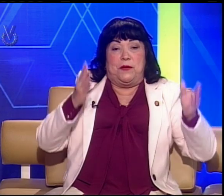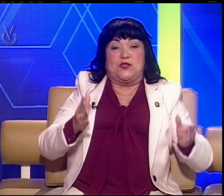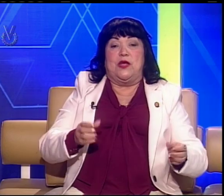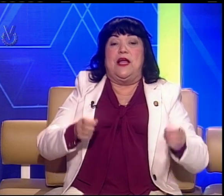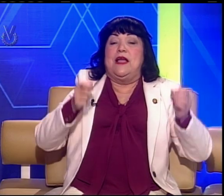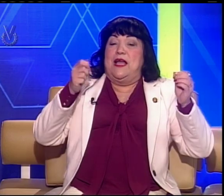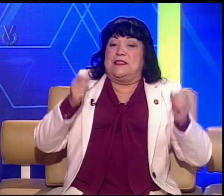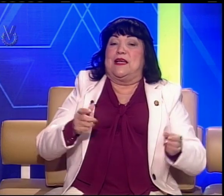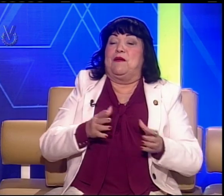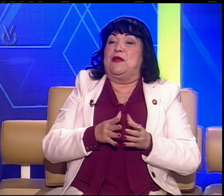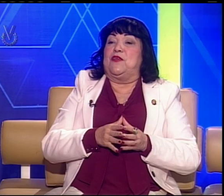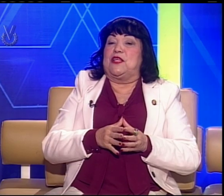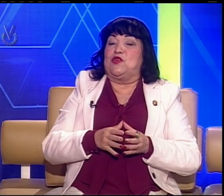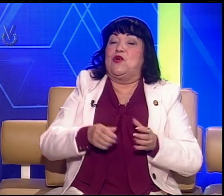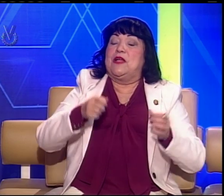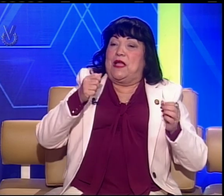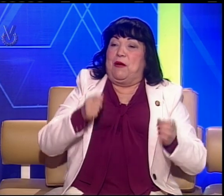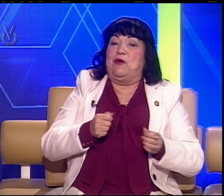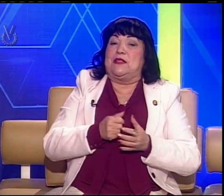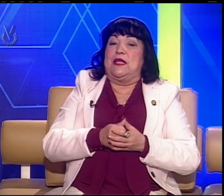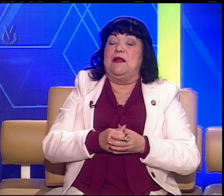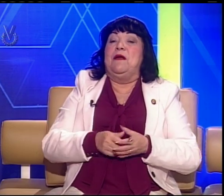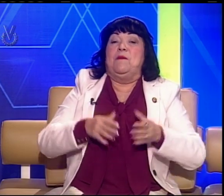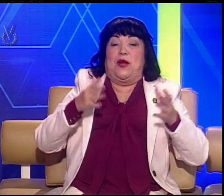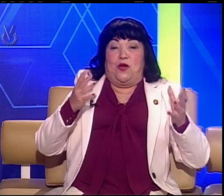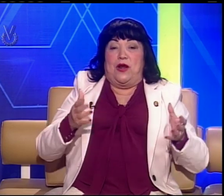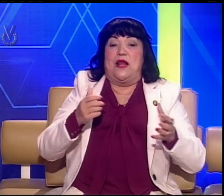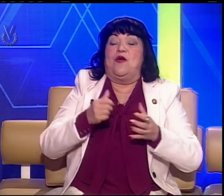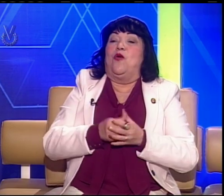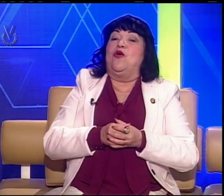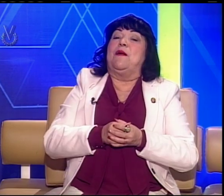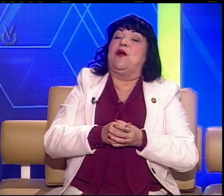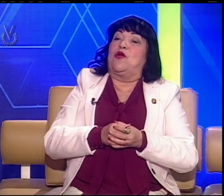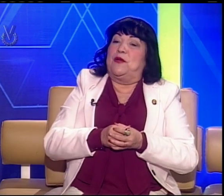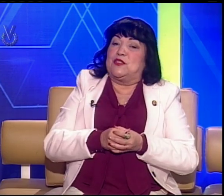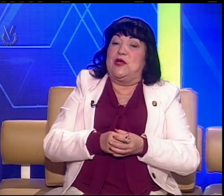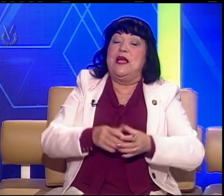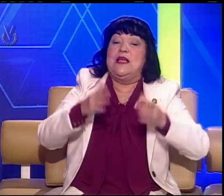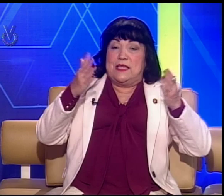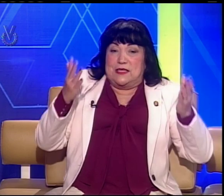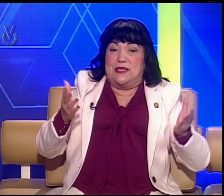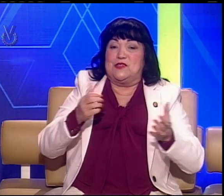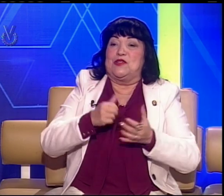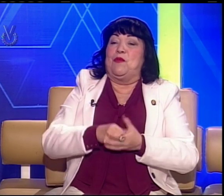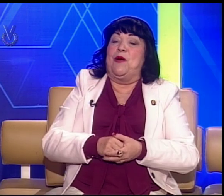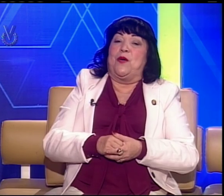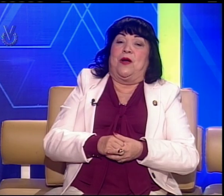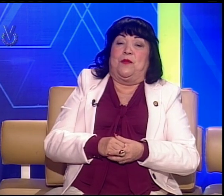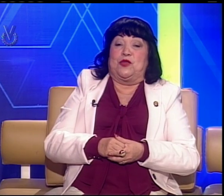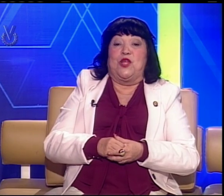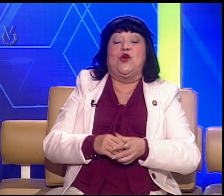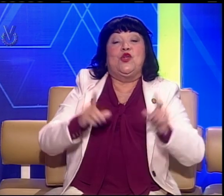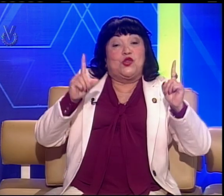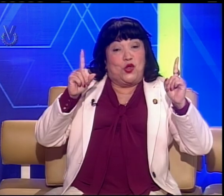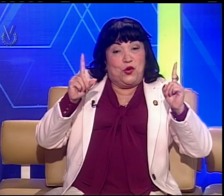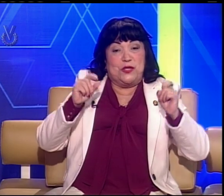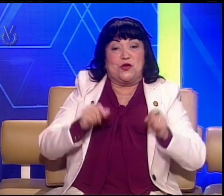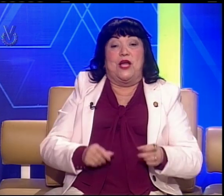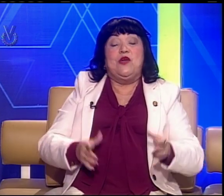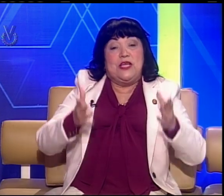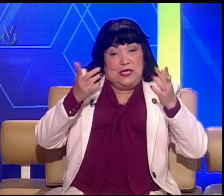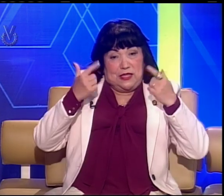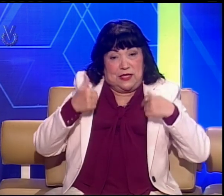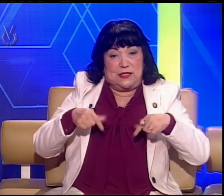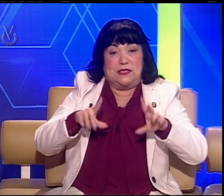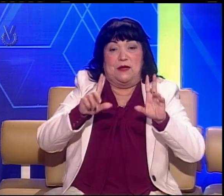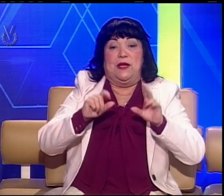pueblo de Venezuela, a esa gran manifestación que vamos a tener para lograr una mejor Venezuela, que hacia eso estamos apostando todos los